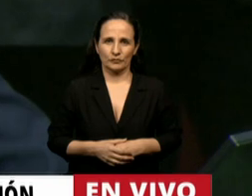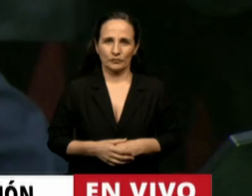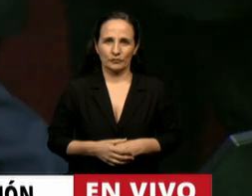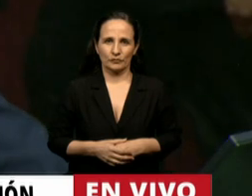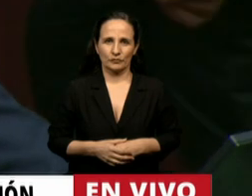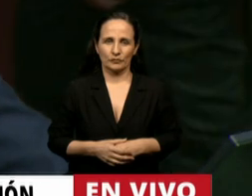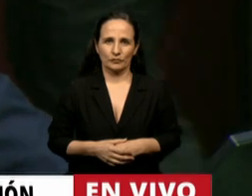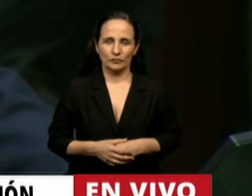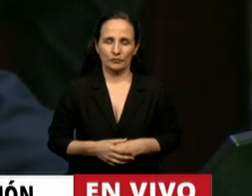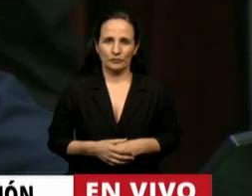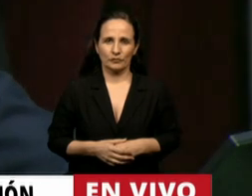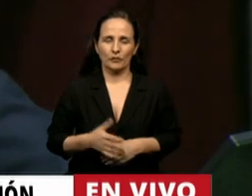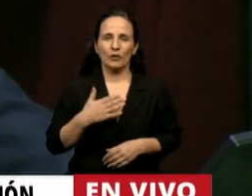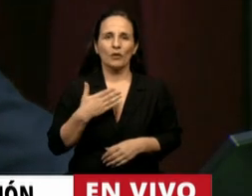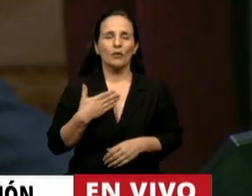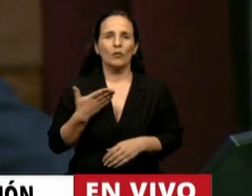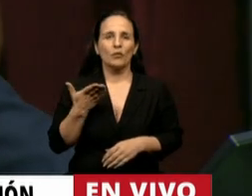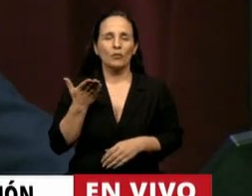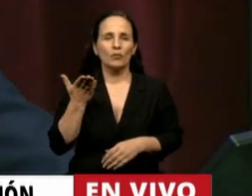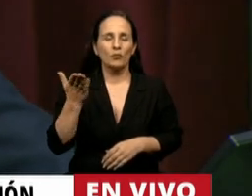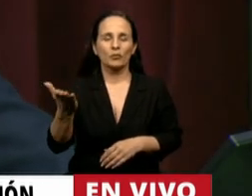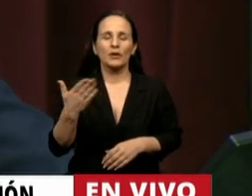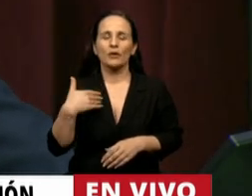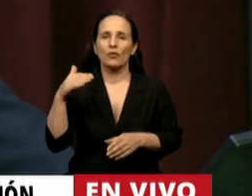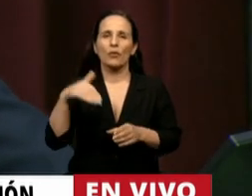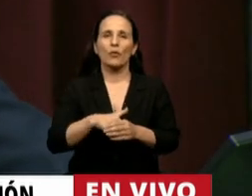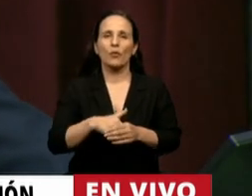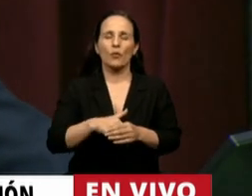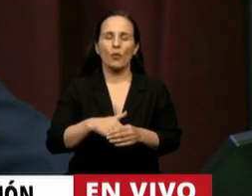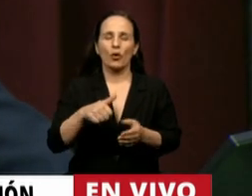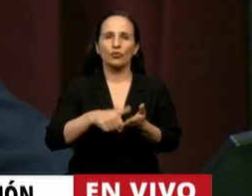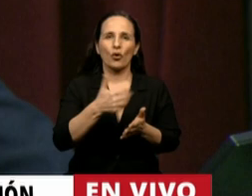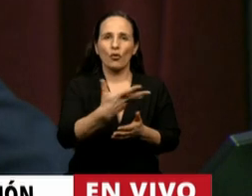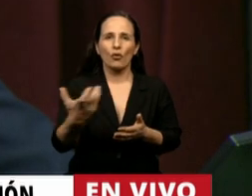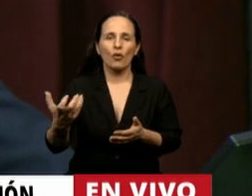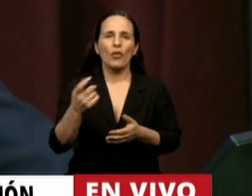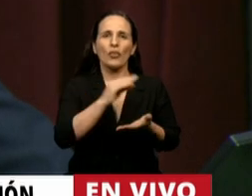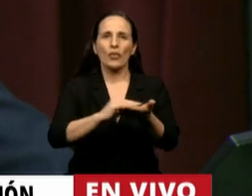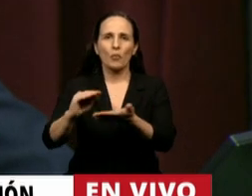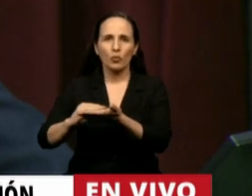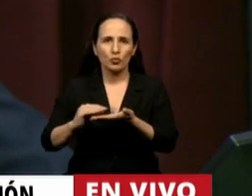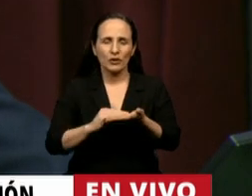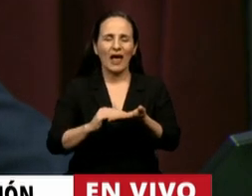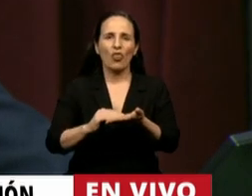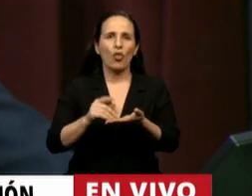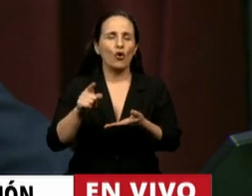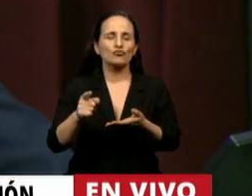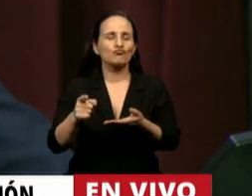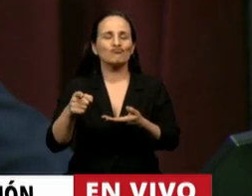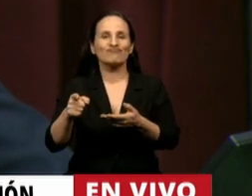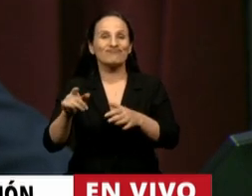tiempo voy a pedir el voto nominal de aquellos diputados y diputadas a los que el